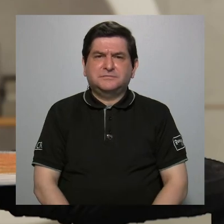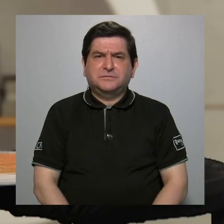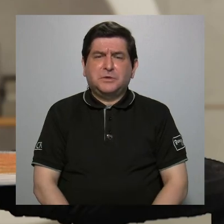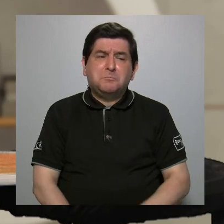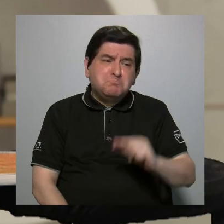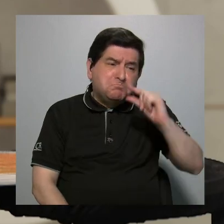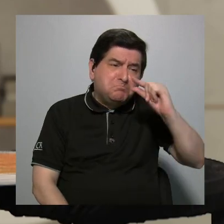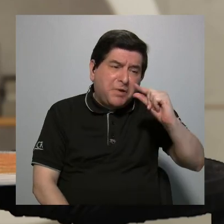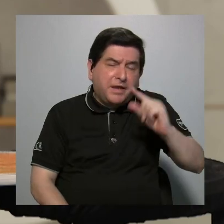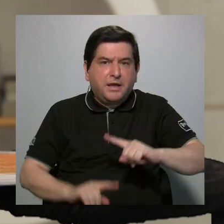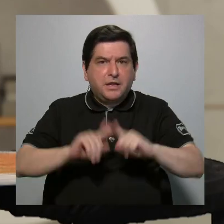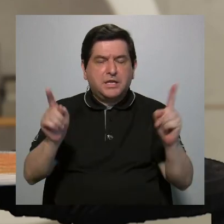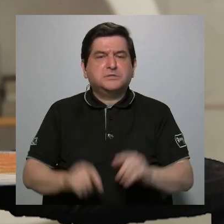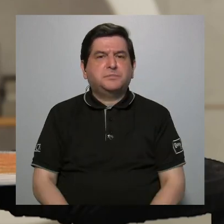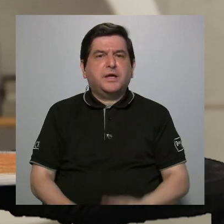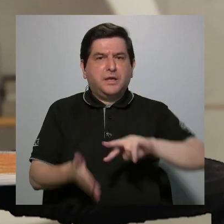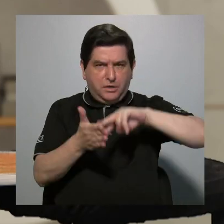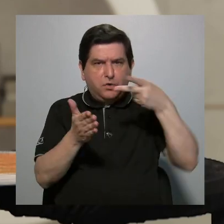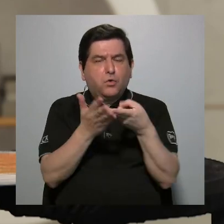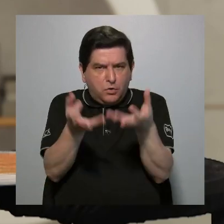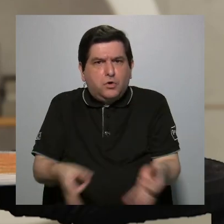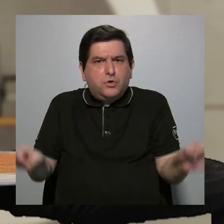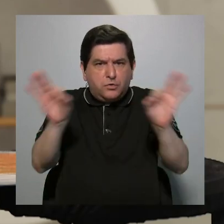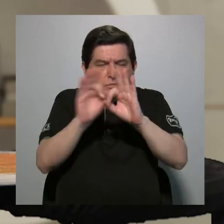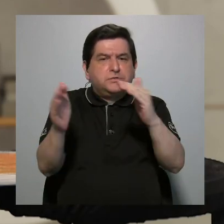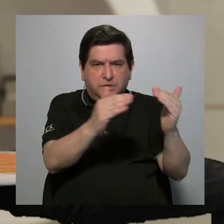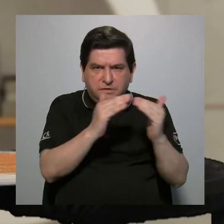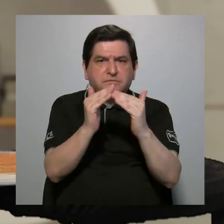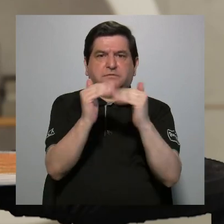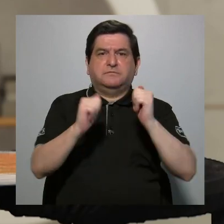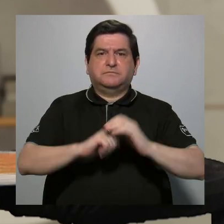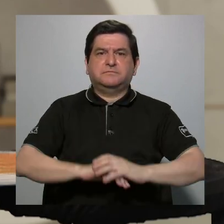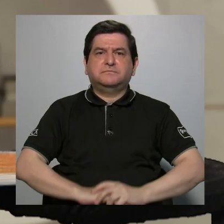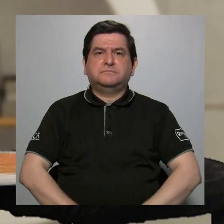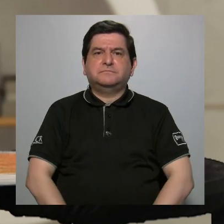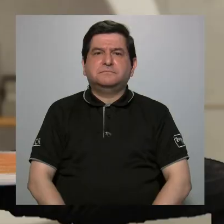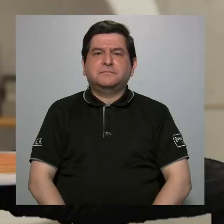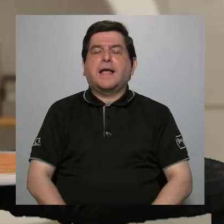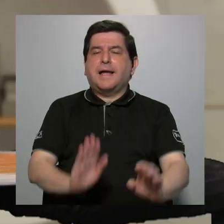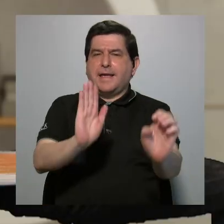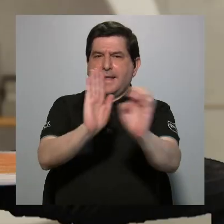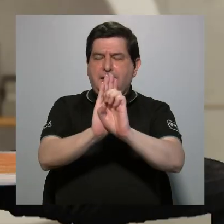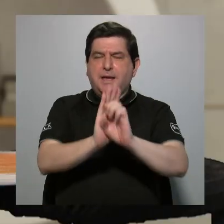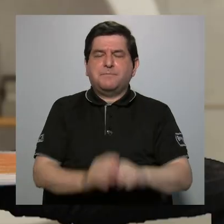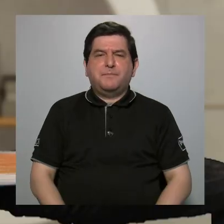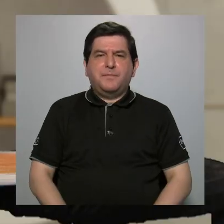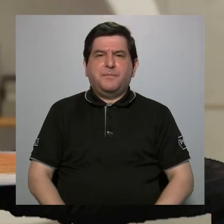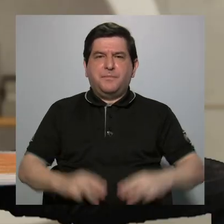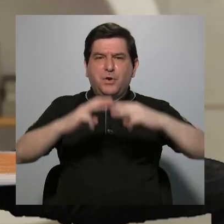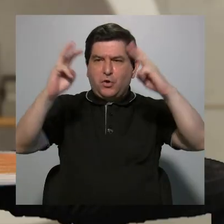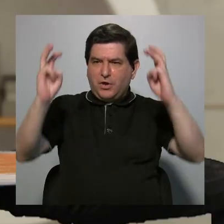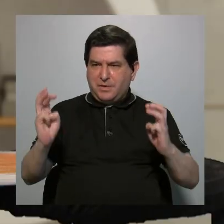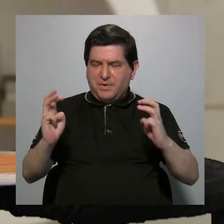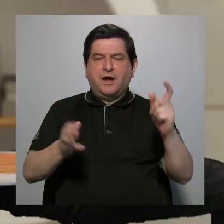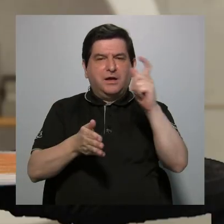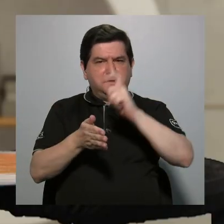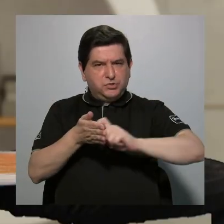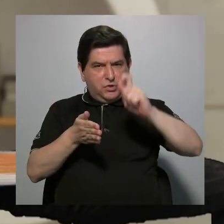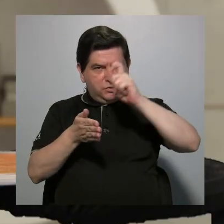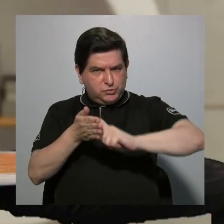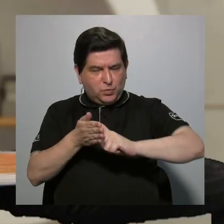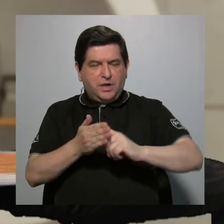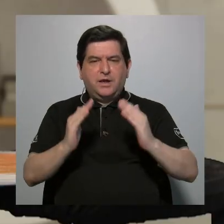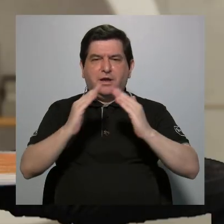que son muy pequeñas, pero son muy significativas para la comunidad. Como por ejemplo gimnasios,